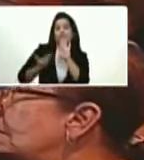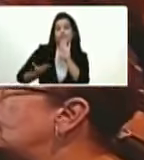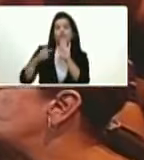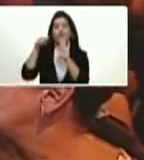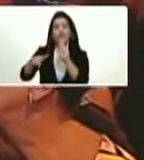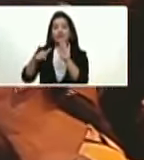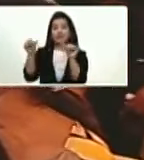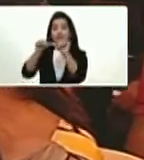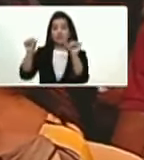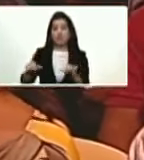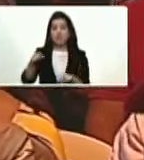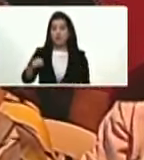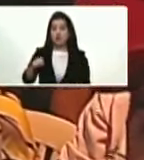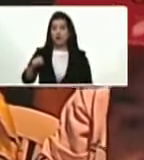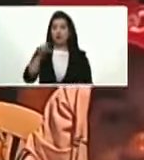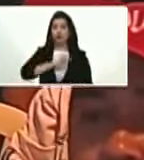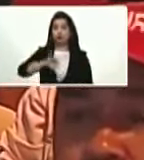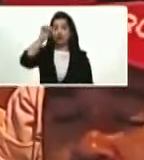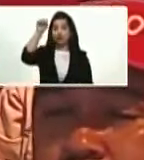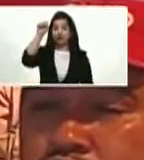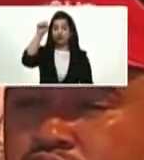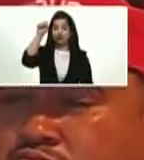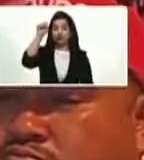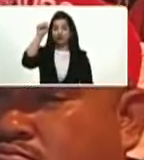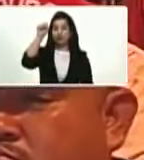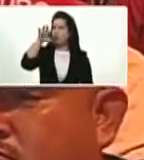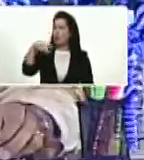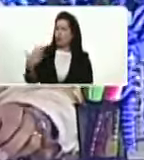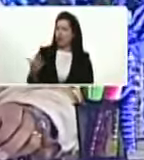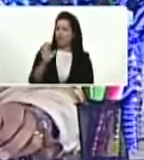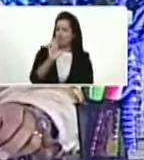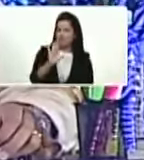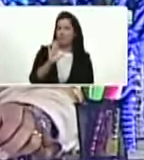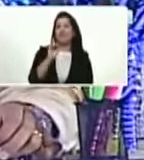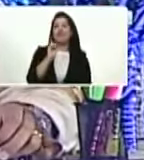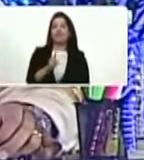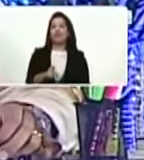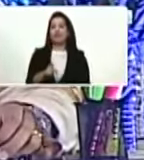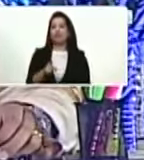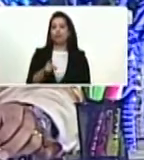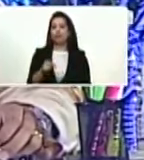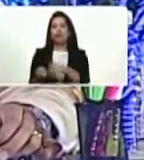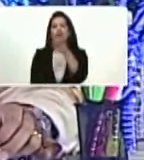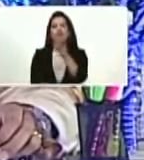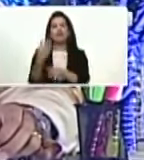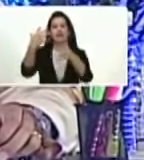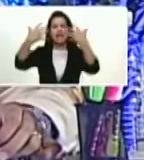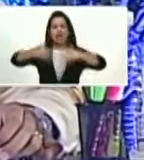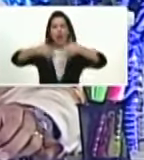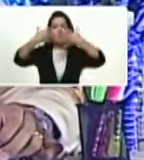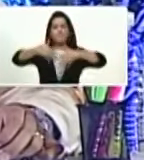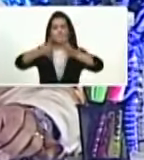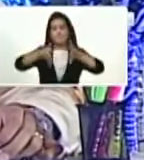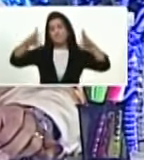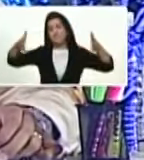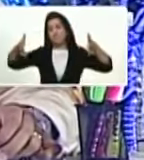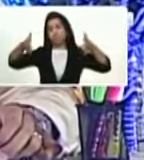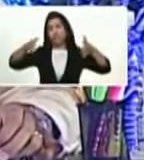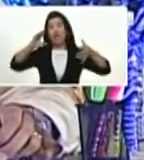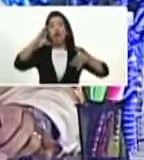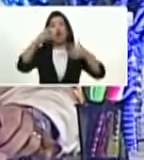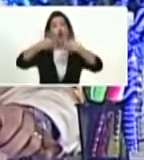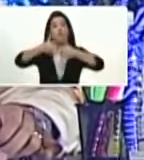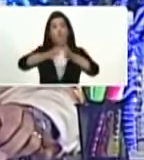empresarial socialista, que es la creación de una corporación nacional productiva